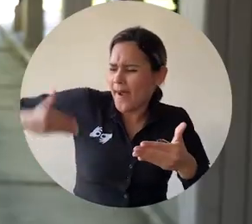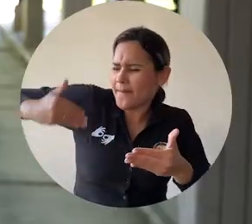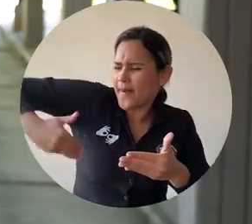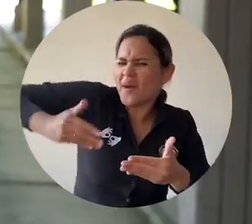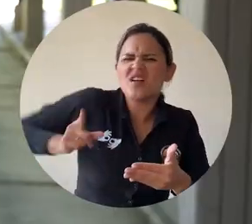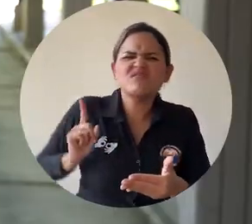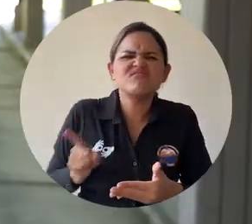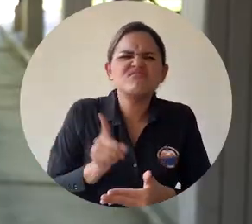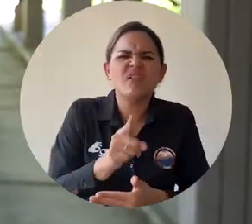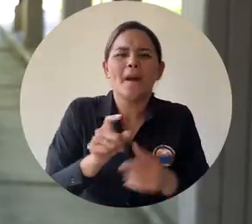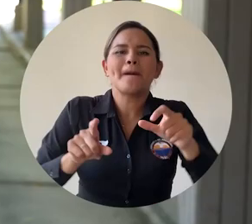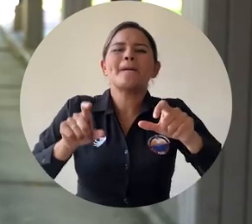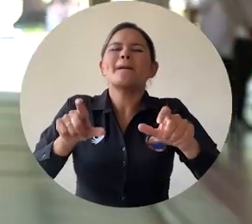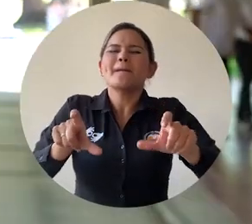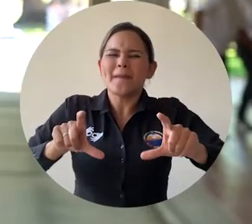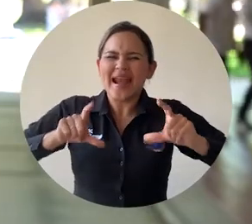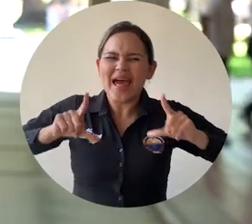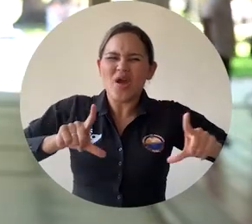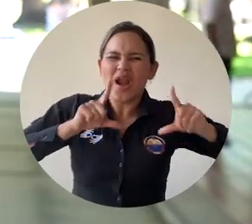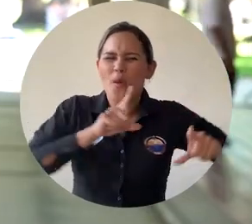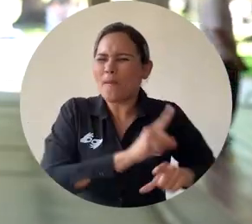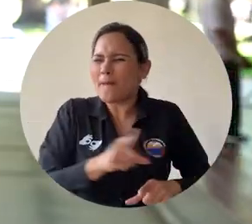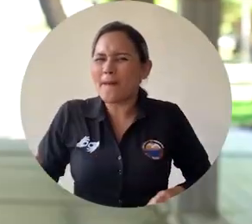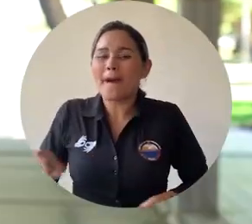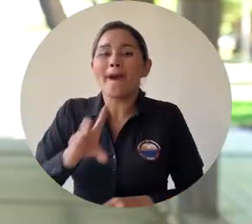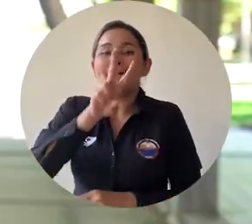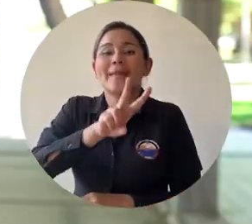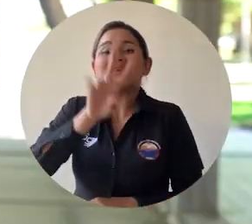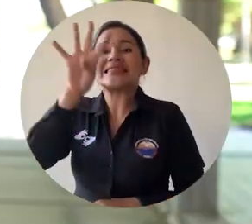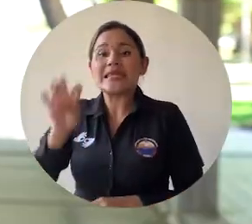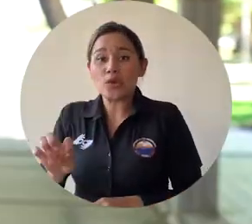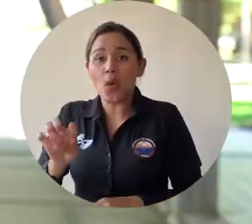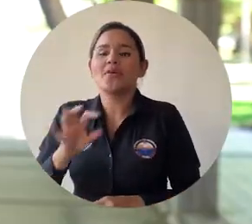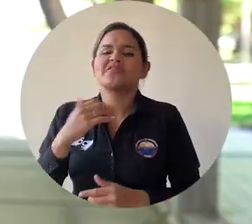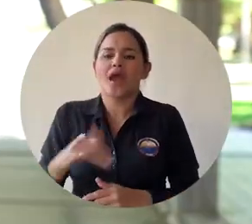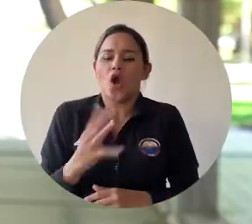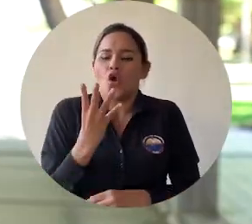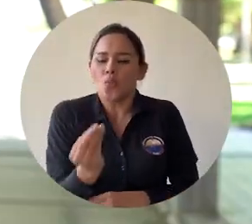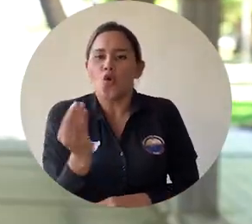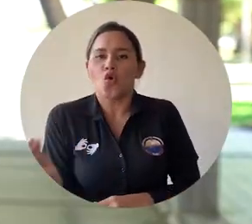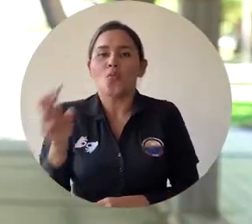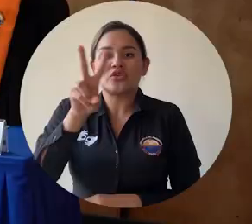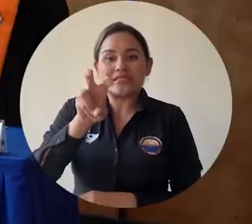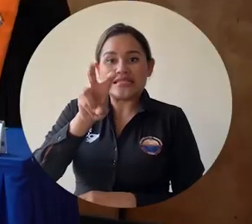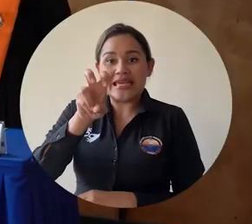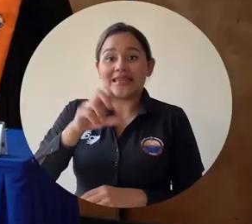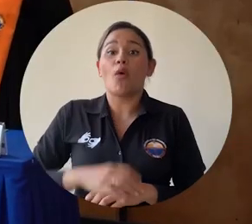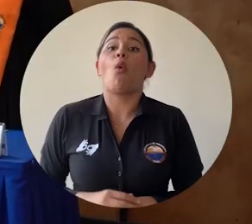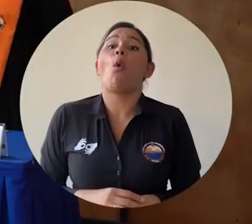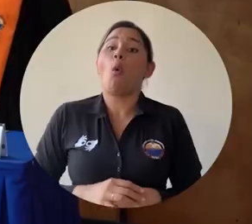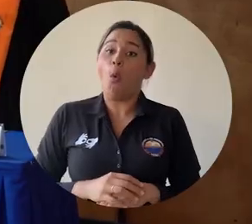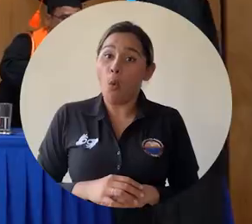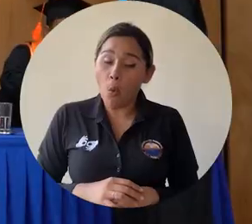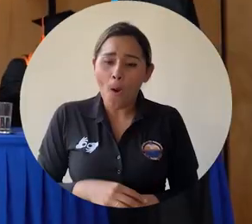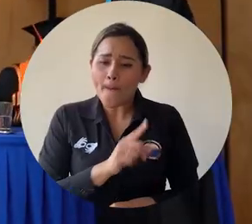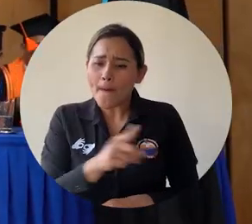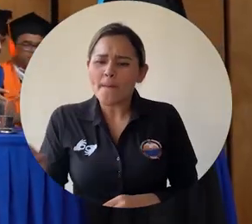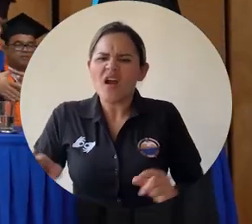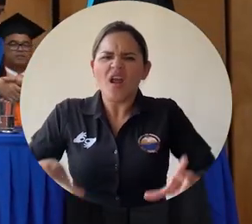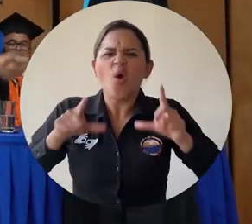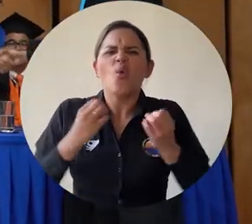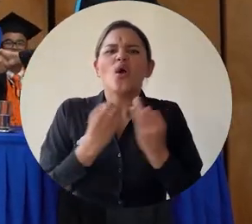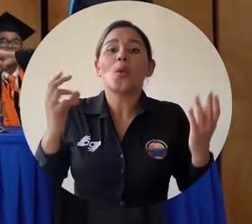hoy sumamos 29 graduados de 7 cortes, que es un gran éxito desde el año 2011. El doctorado completa